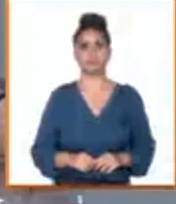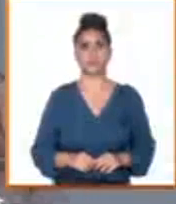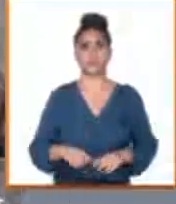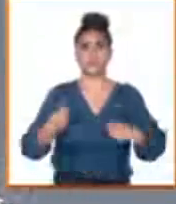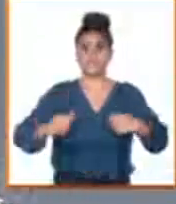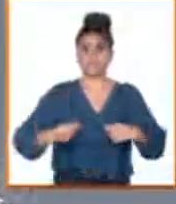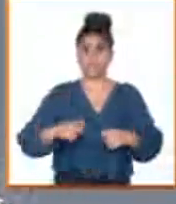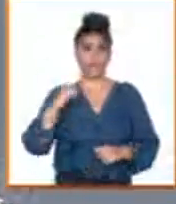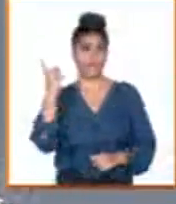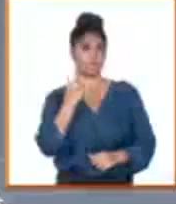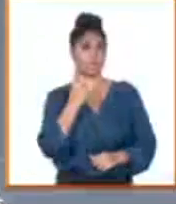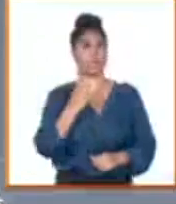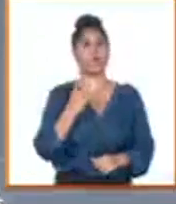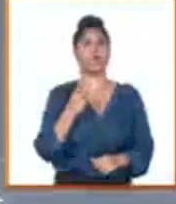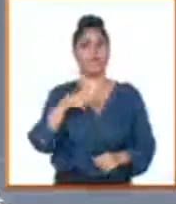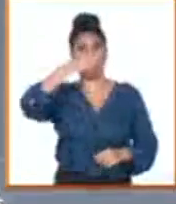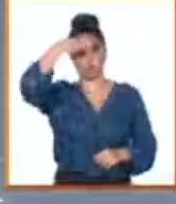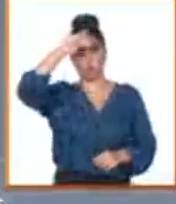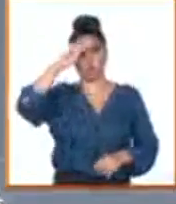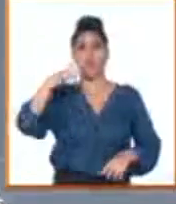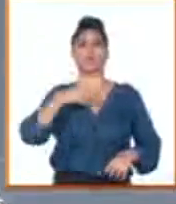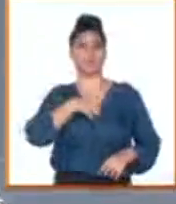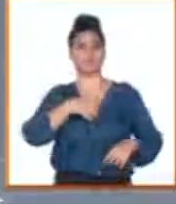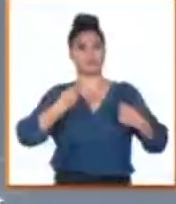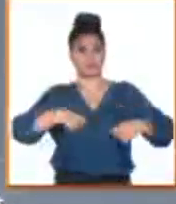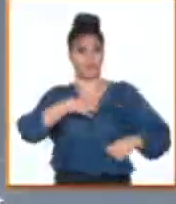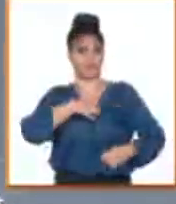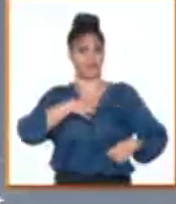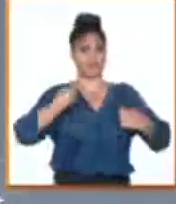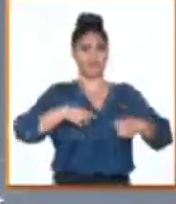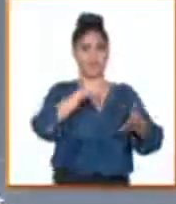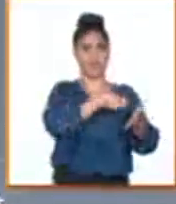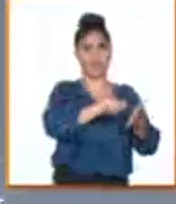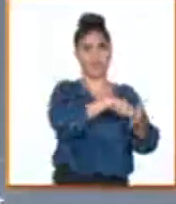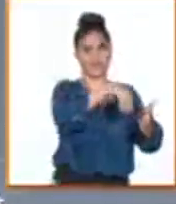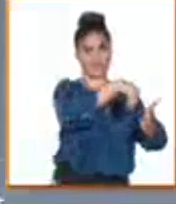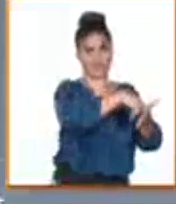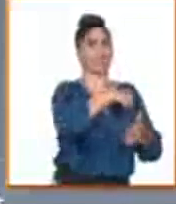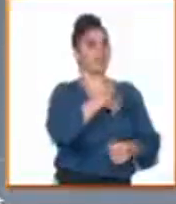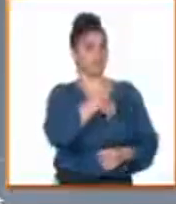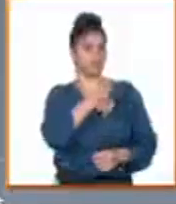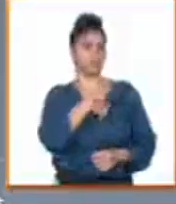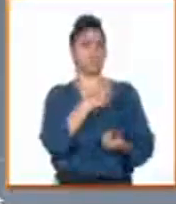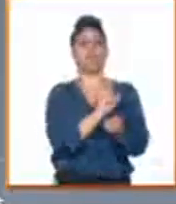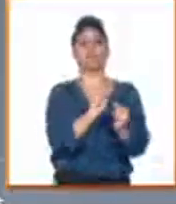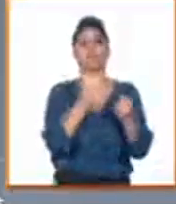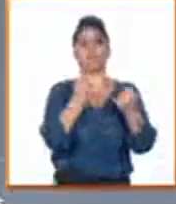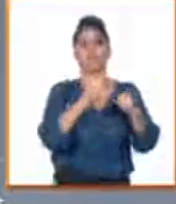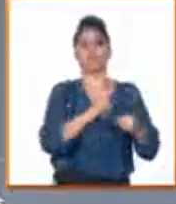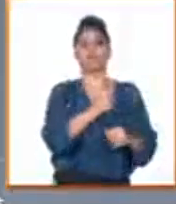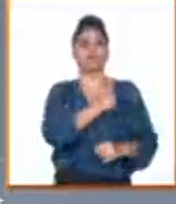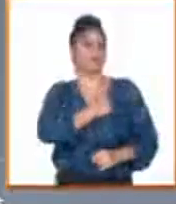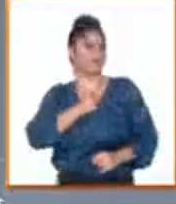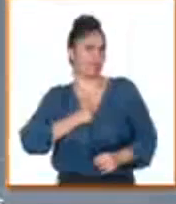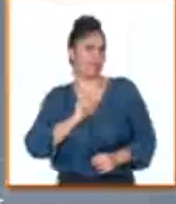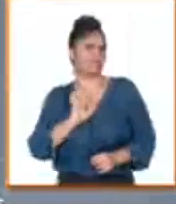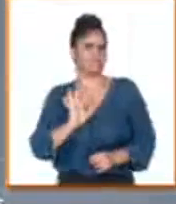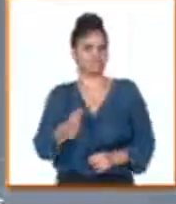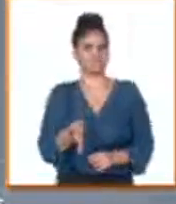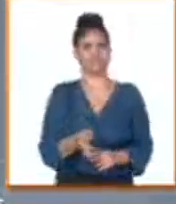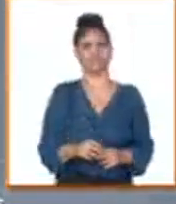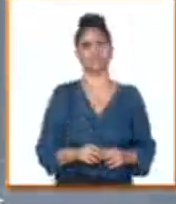dar voz y voto. En los medios también lo puede hacer el ciudadano, y también en la comunidad de intereses o la comunidad